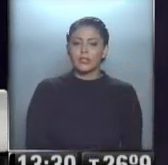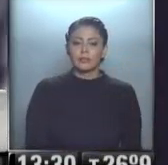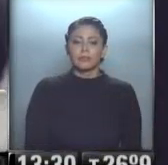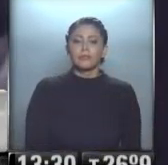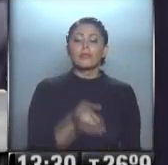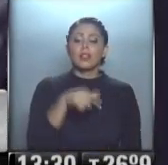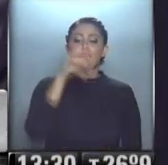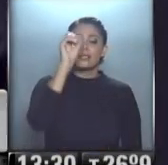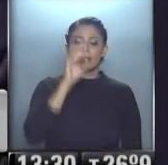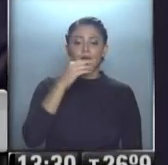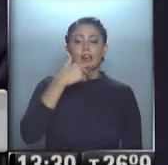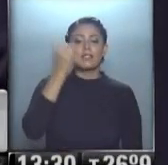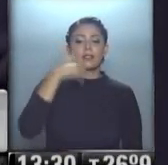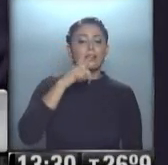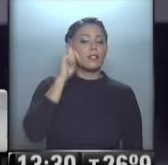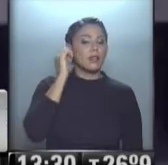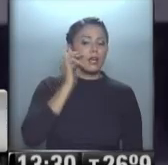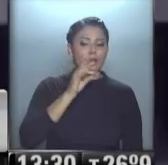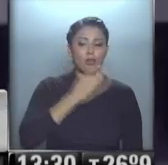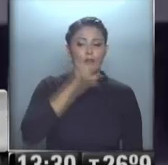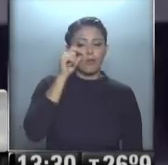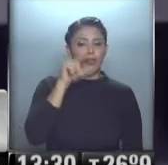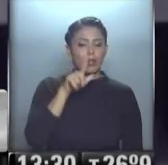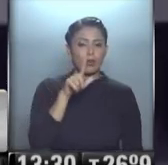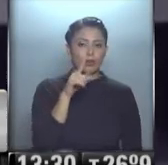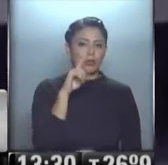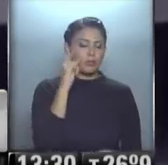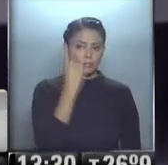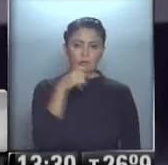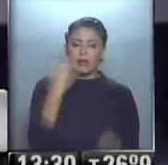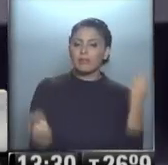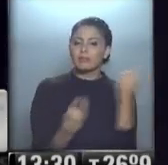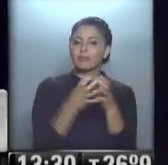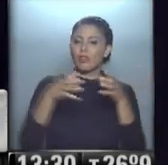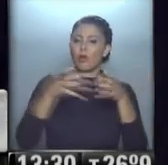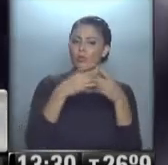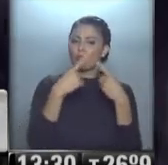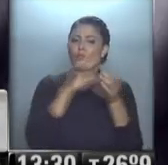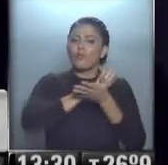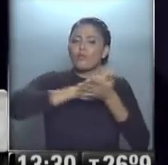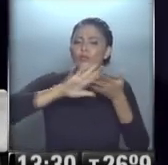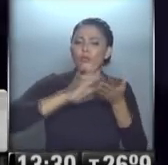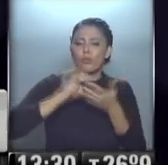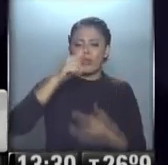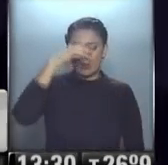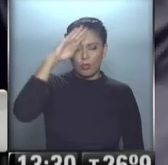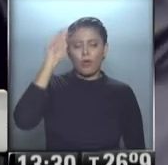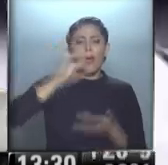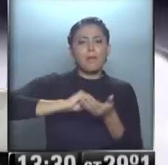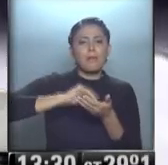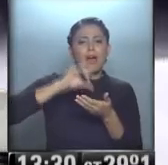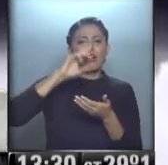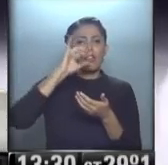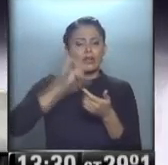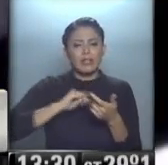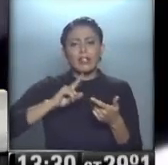temas. Santiago, hermano menor de Vicente, que fue uno de los fundadores del movimiento de la nueva trova cubana junto a Silvio Rodríguez, Pablo Milanés,